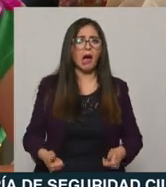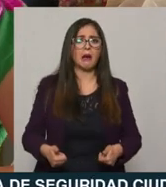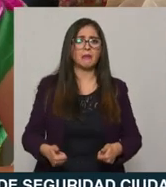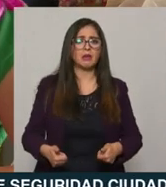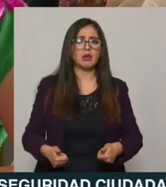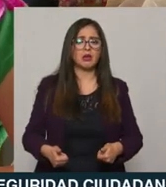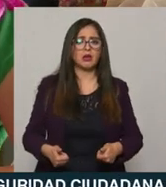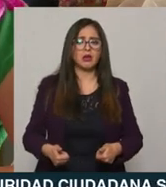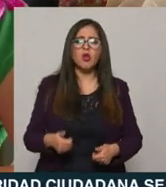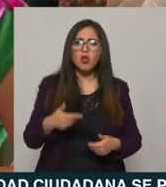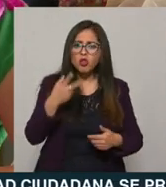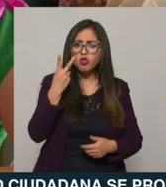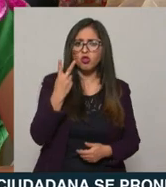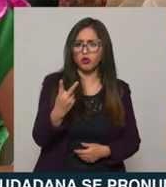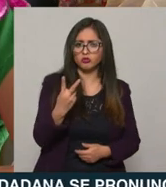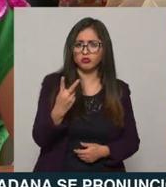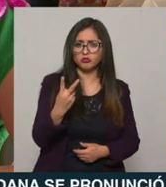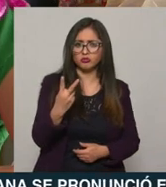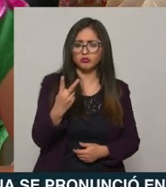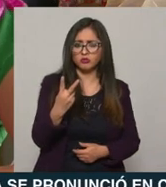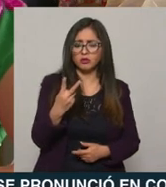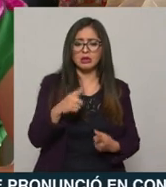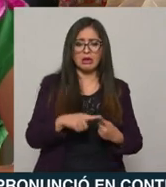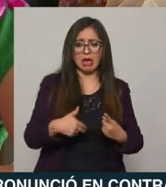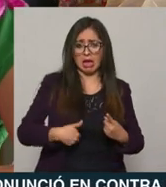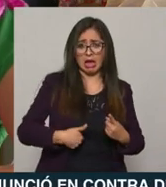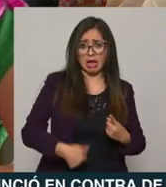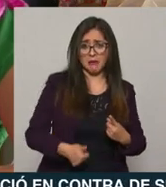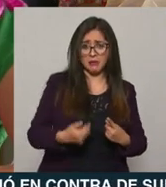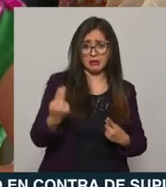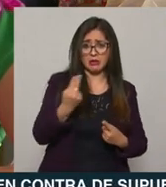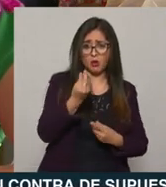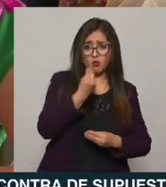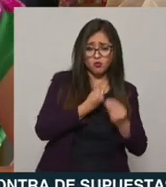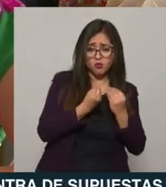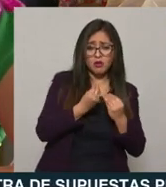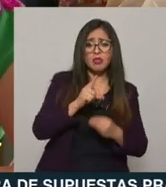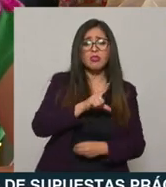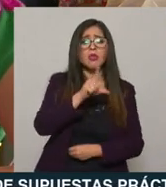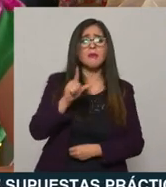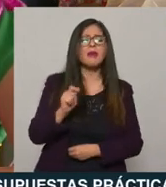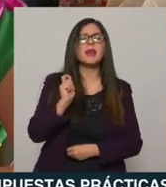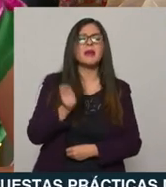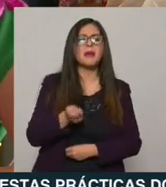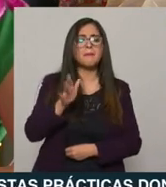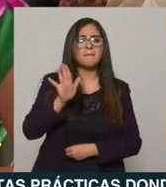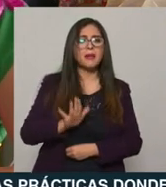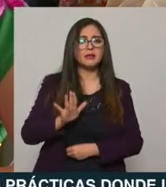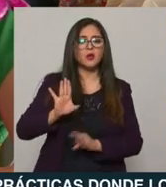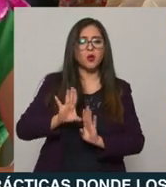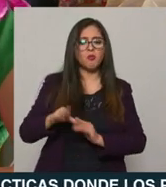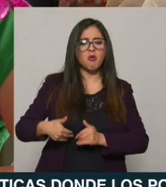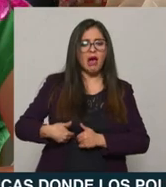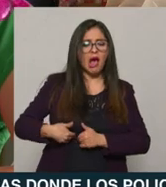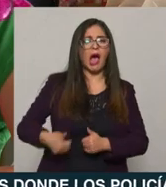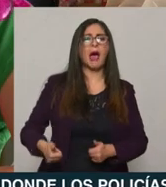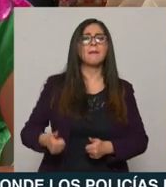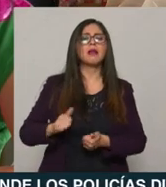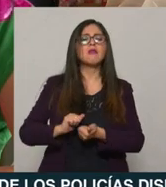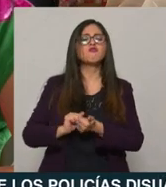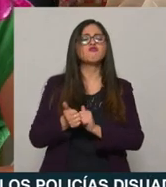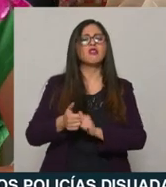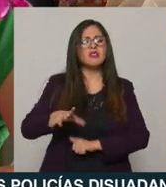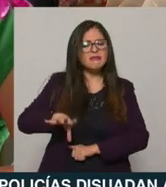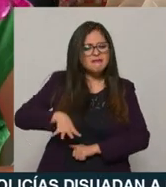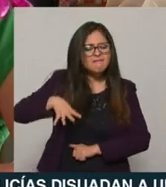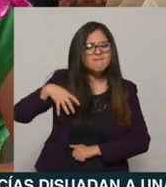2 hambres. De comer y de salir adelante. Eso es lo que me